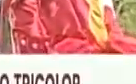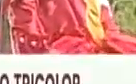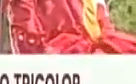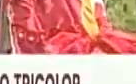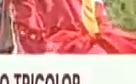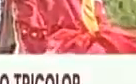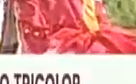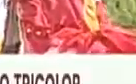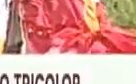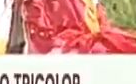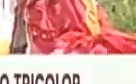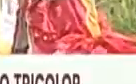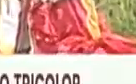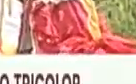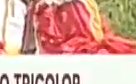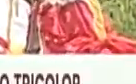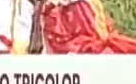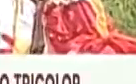Venezuela canta,